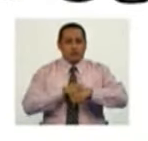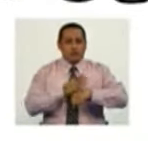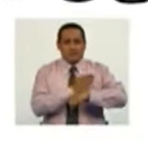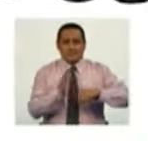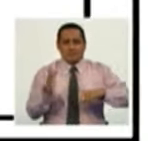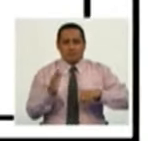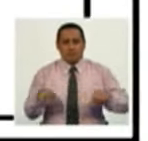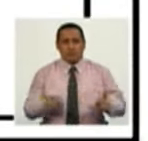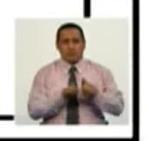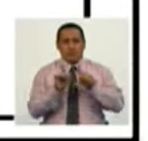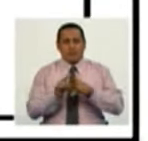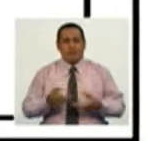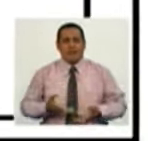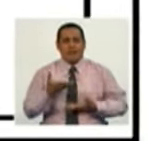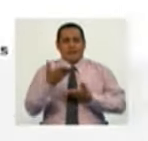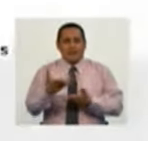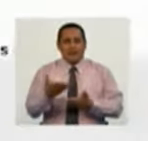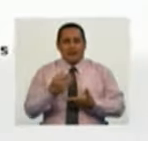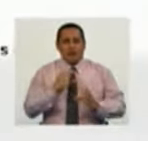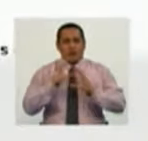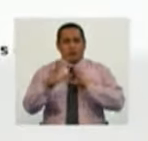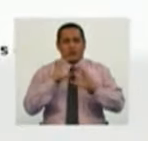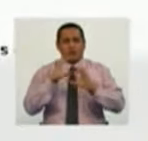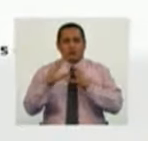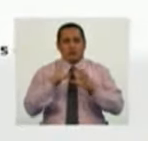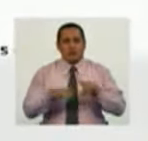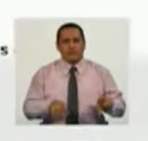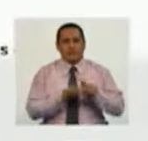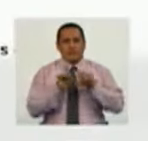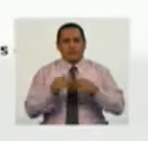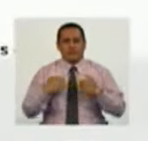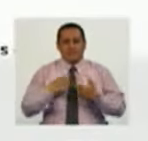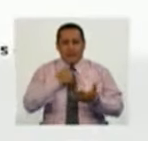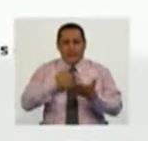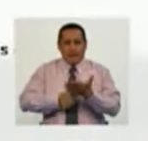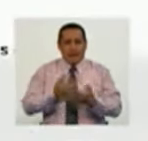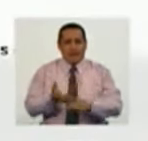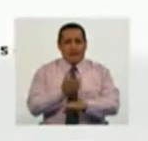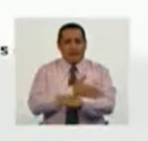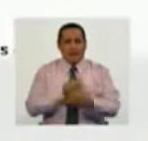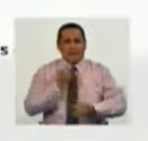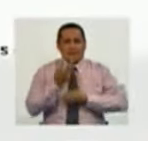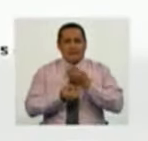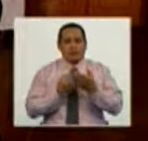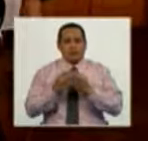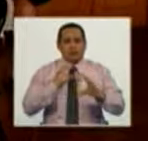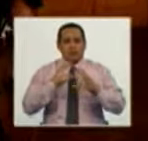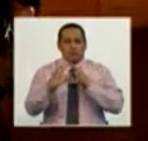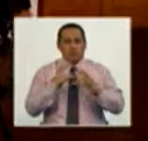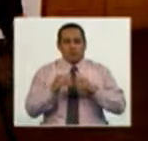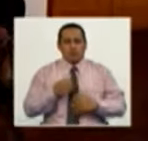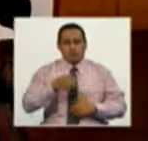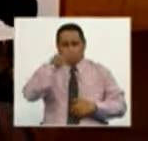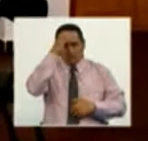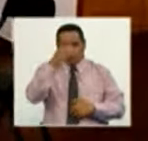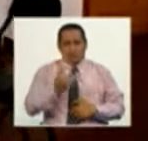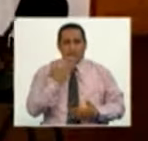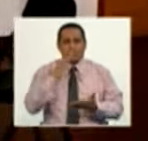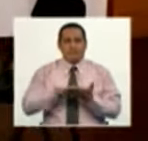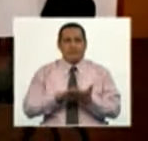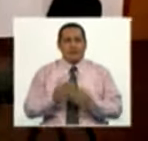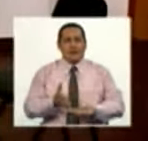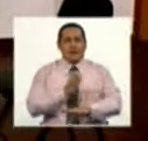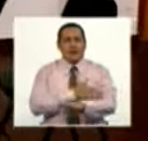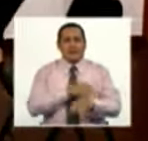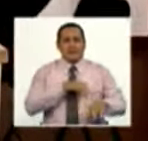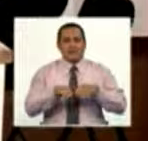los tiempos o periodos para cursar las comunicaciones, para que tanto la carta de preaviso como la comunicación de conocimiento de la